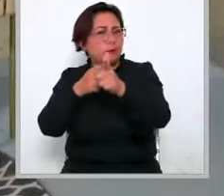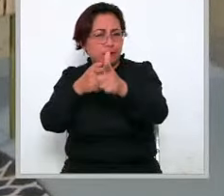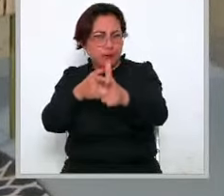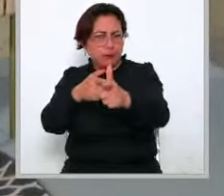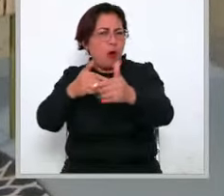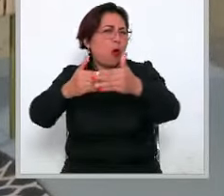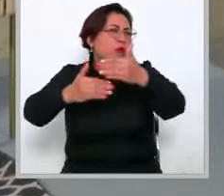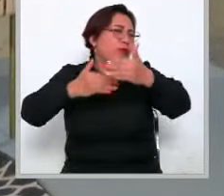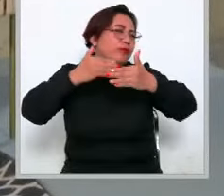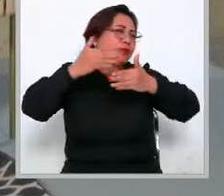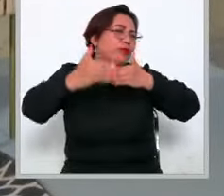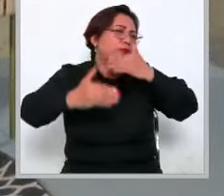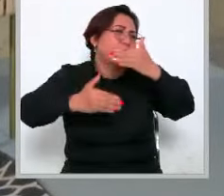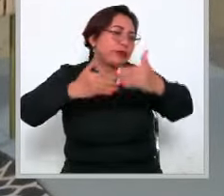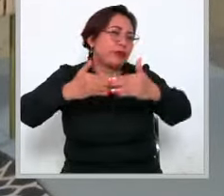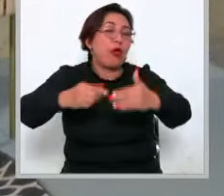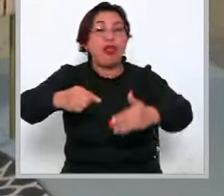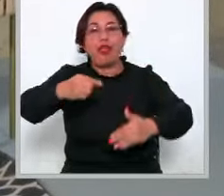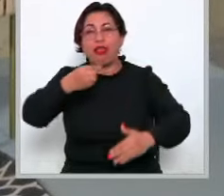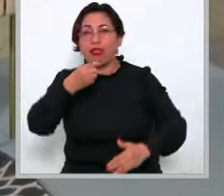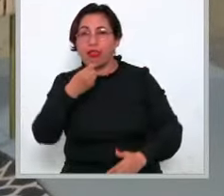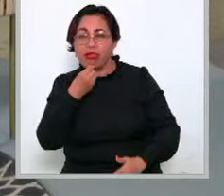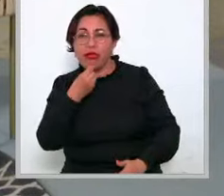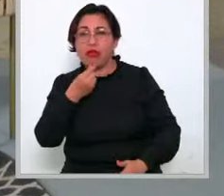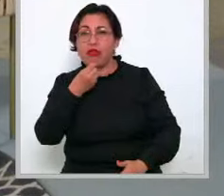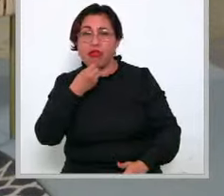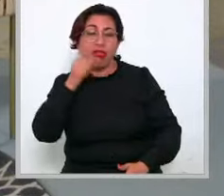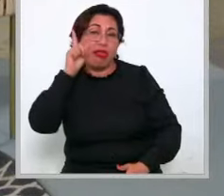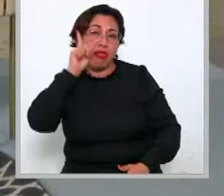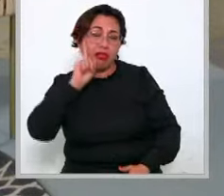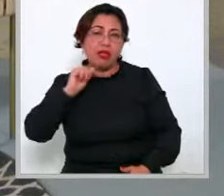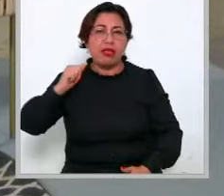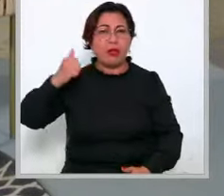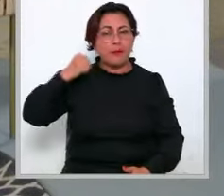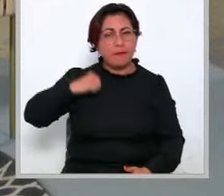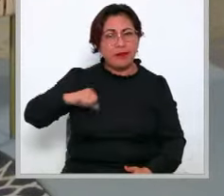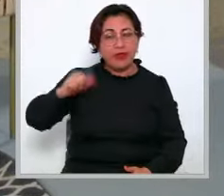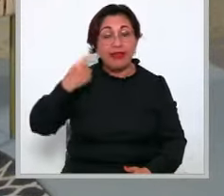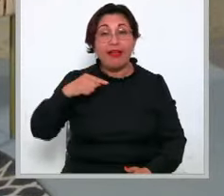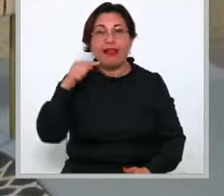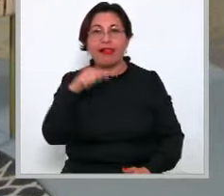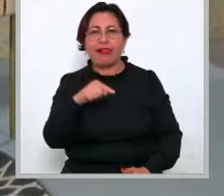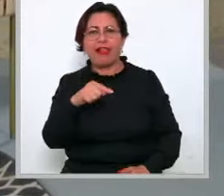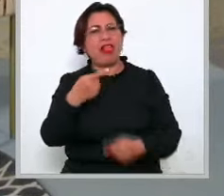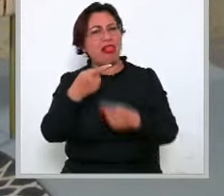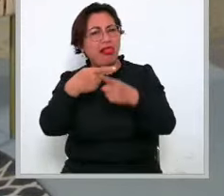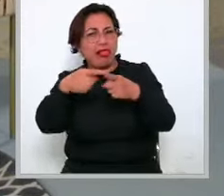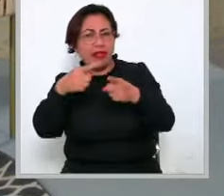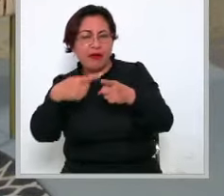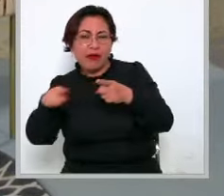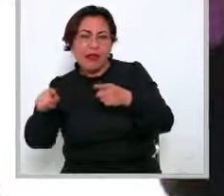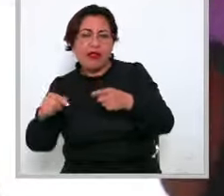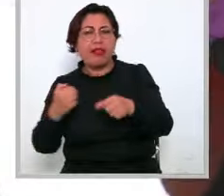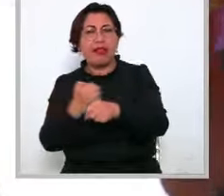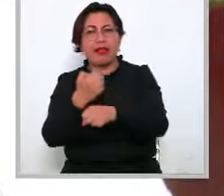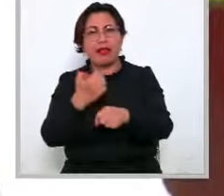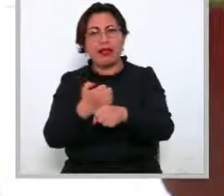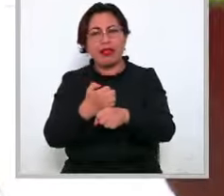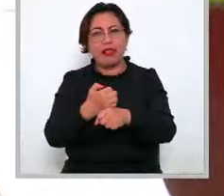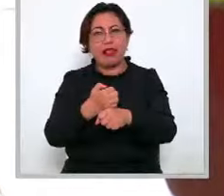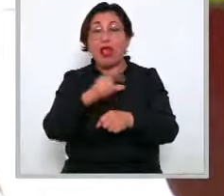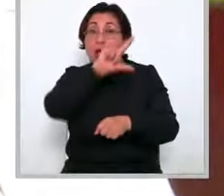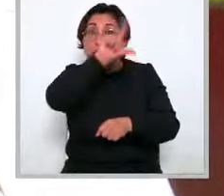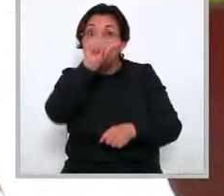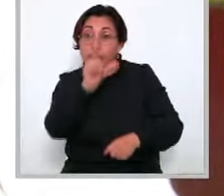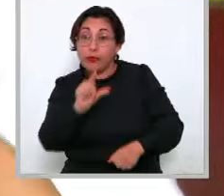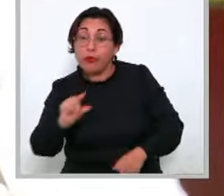espacios en los cuales niños, niñas y adolescentes de todo el país, de los 32 estados del país, pueden encontrar